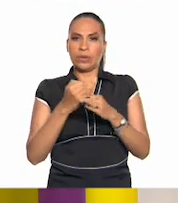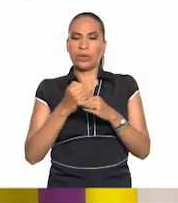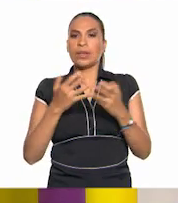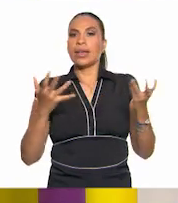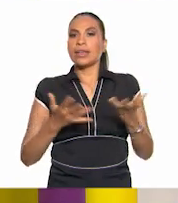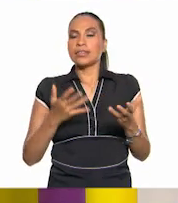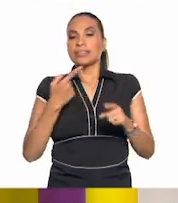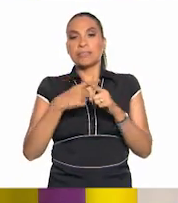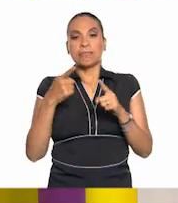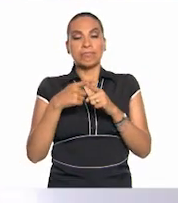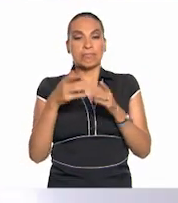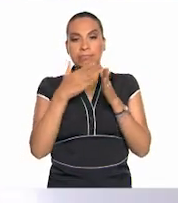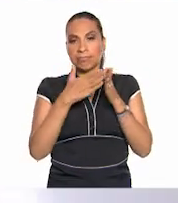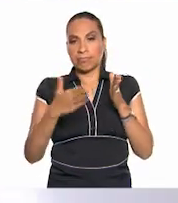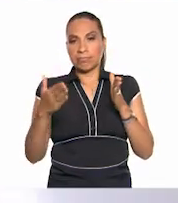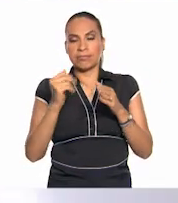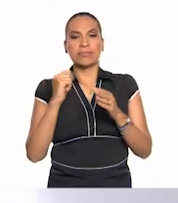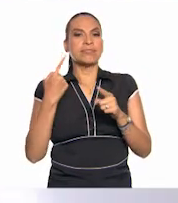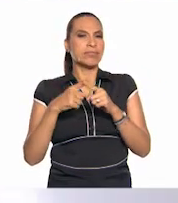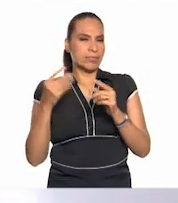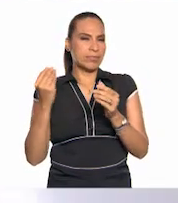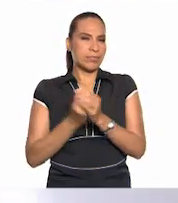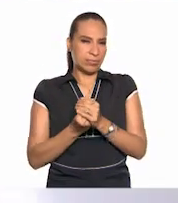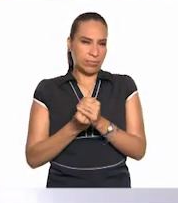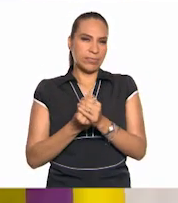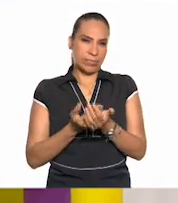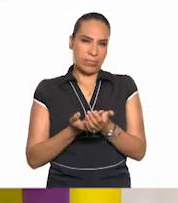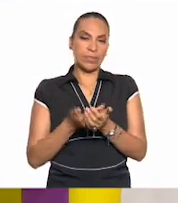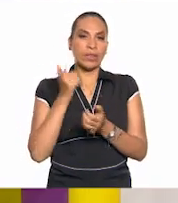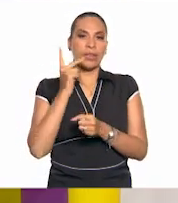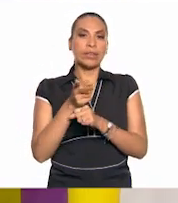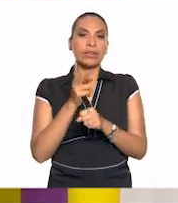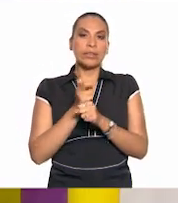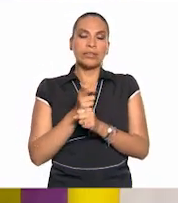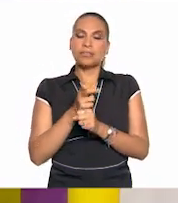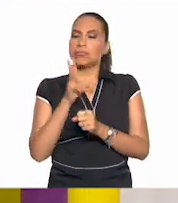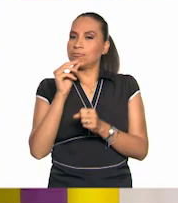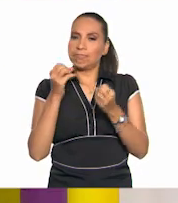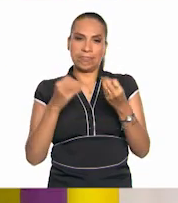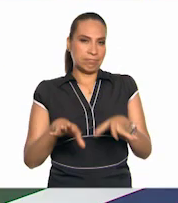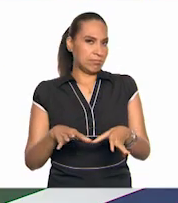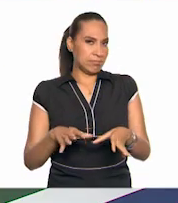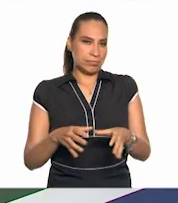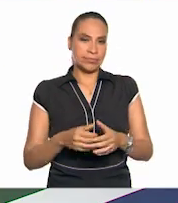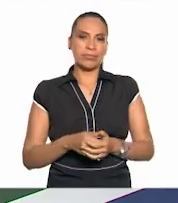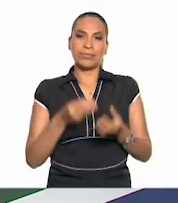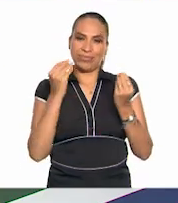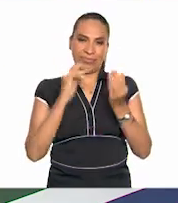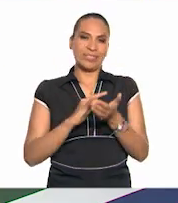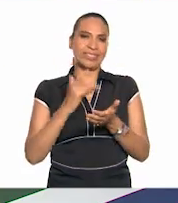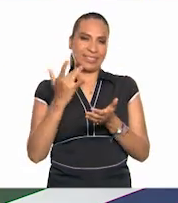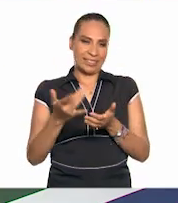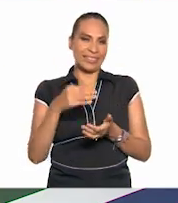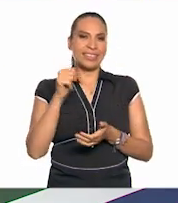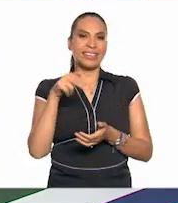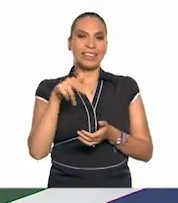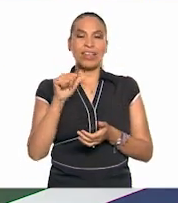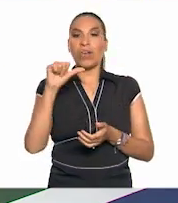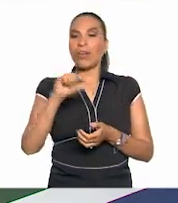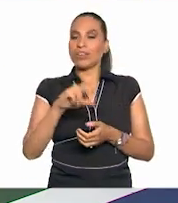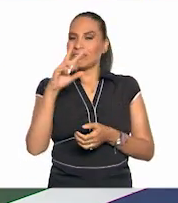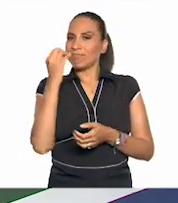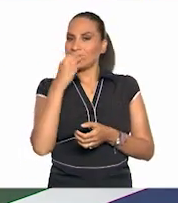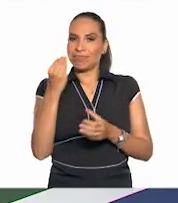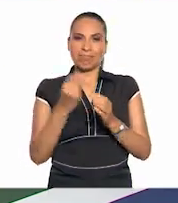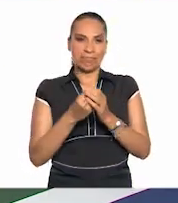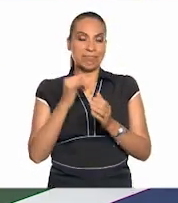haciendo varios a lo largo de las clases, ¿eh? Ay, así que bien, los invito, maestra, a que no se lo pierdan. Muchas gracias, Mariana. Hoy fue una gran